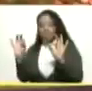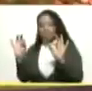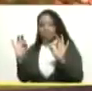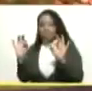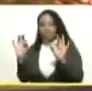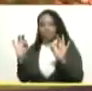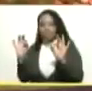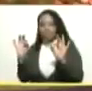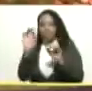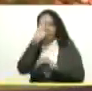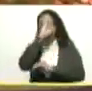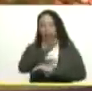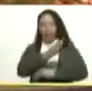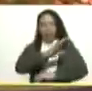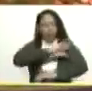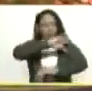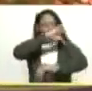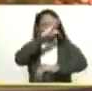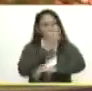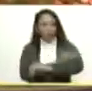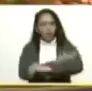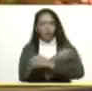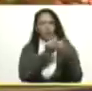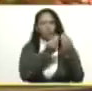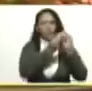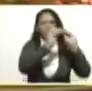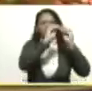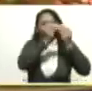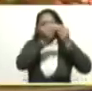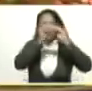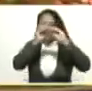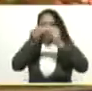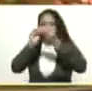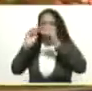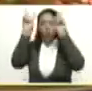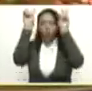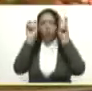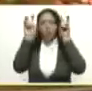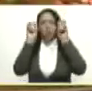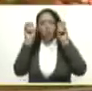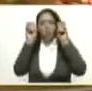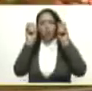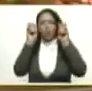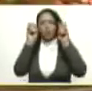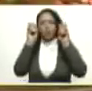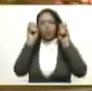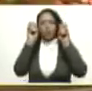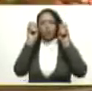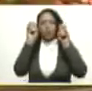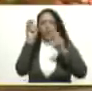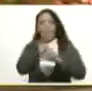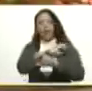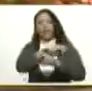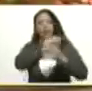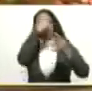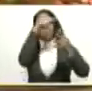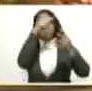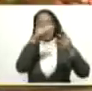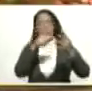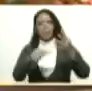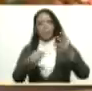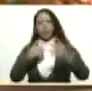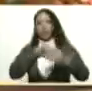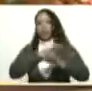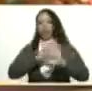draconianas de reestructuración al más alto nivel, como ya lo